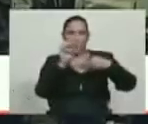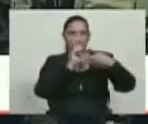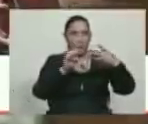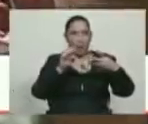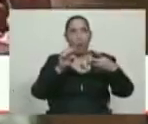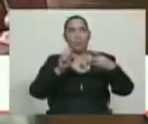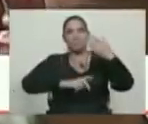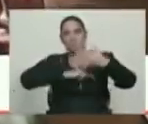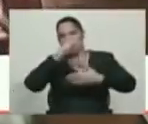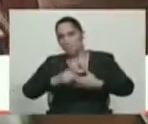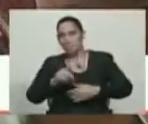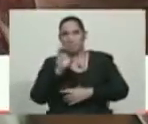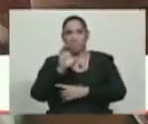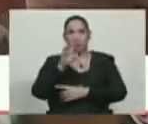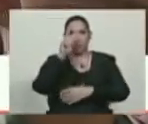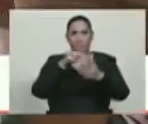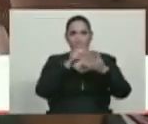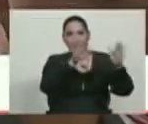de la patria